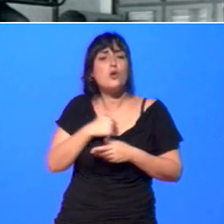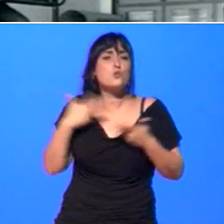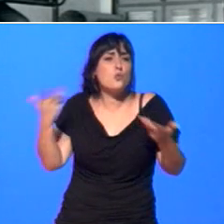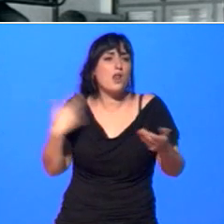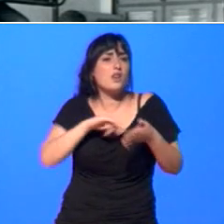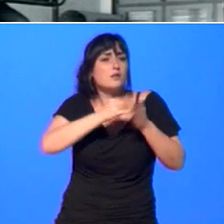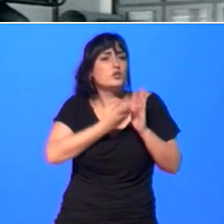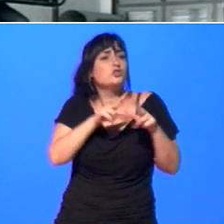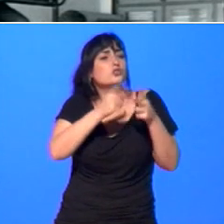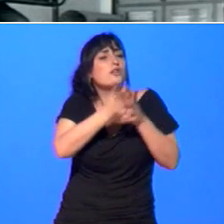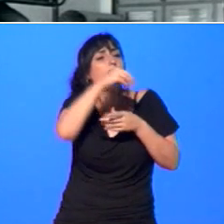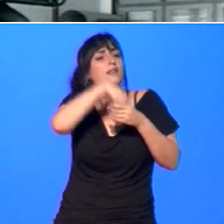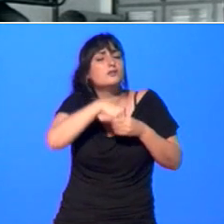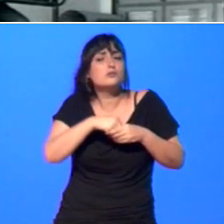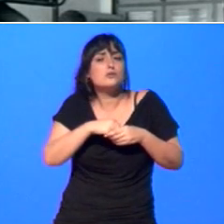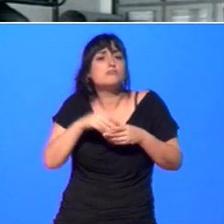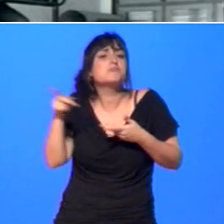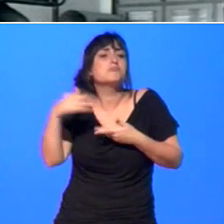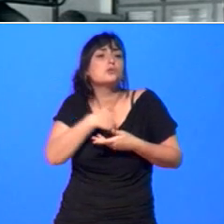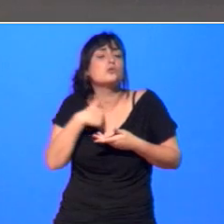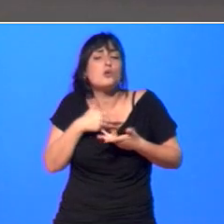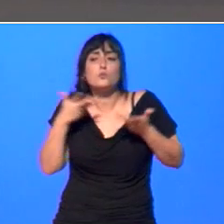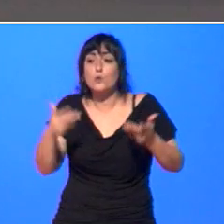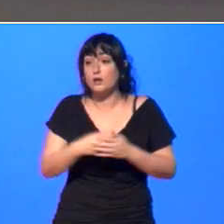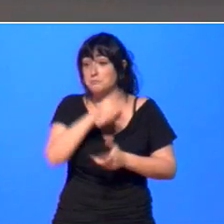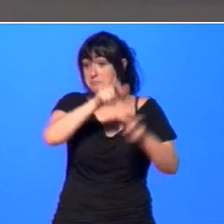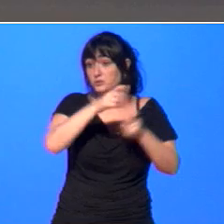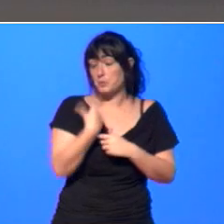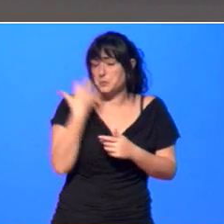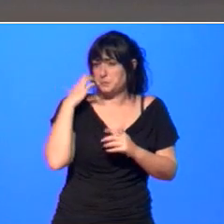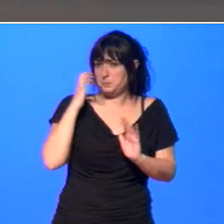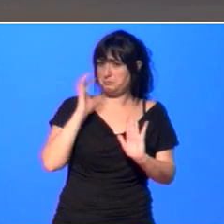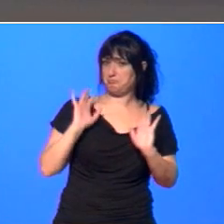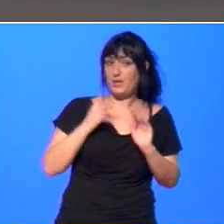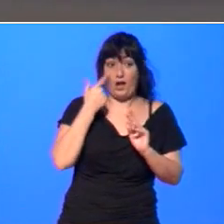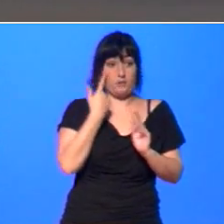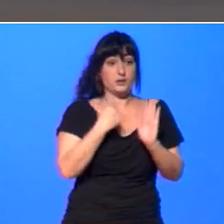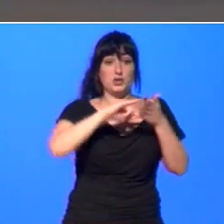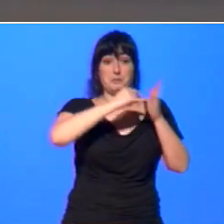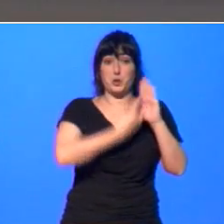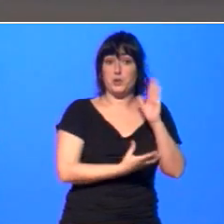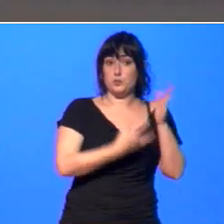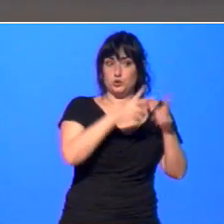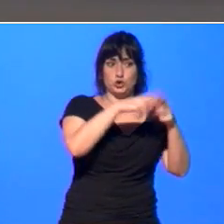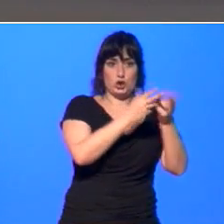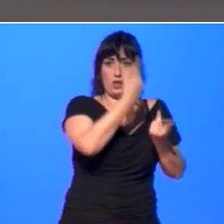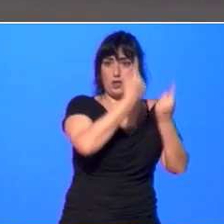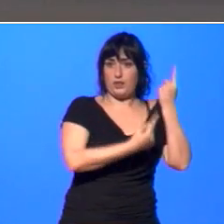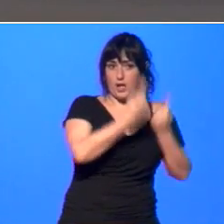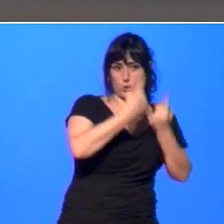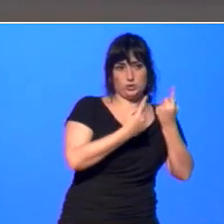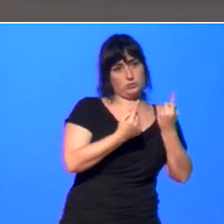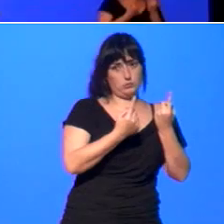deseada. Nadie se extrañará que hay proyectos de sociedad antagónicos que están en disputa, que